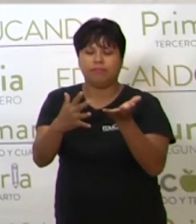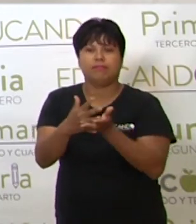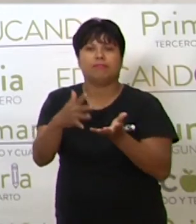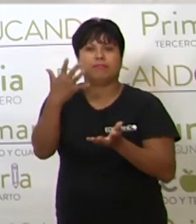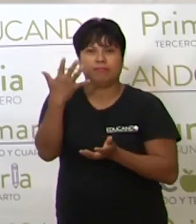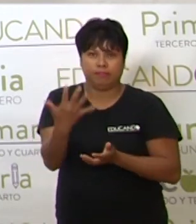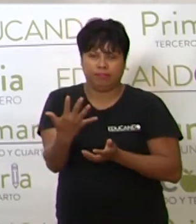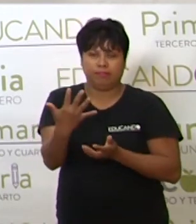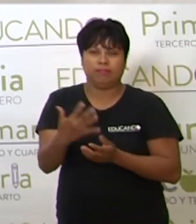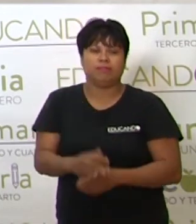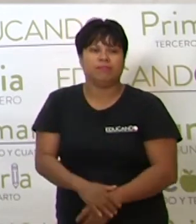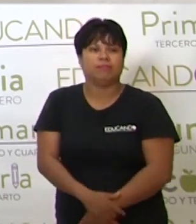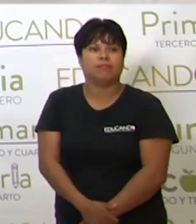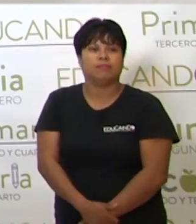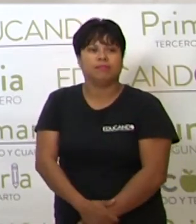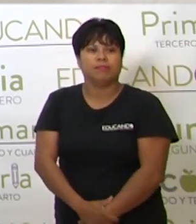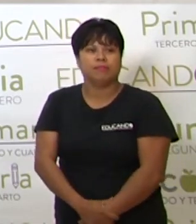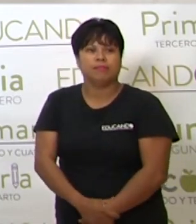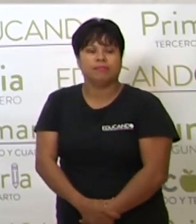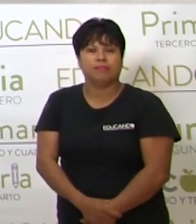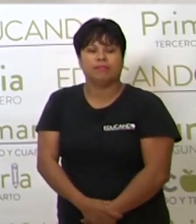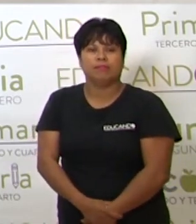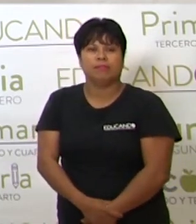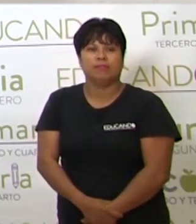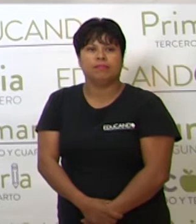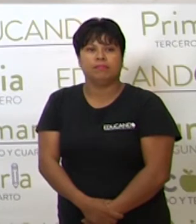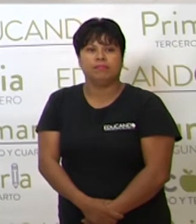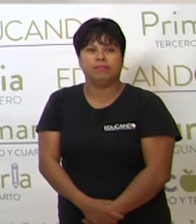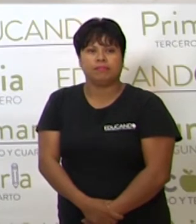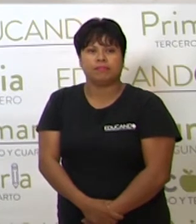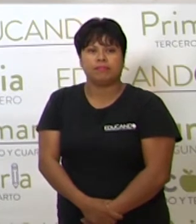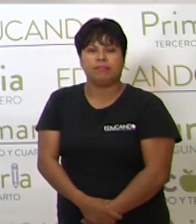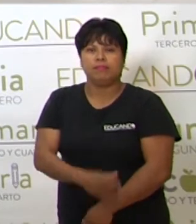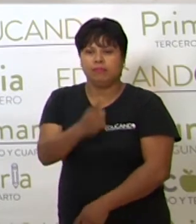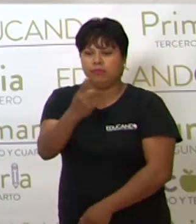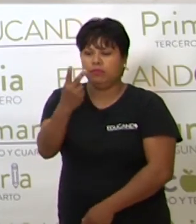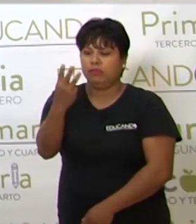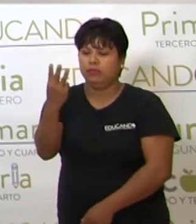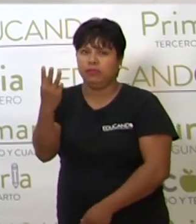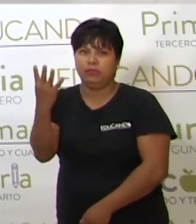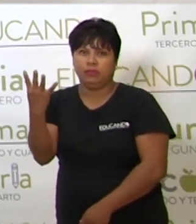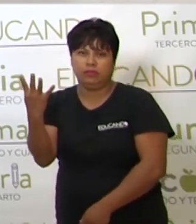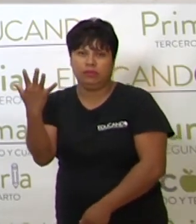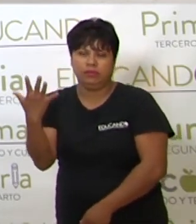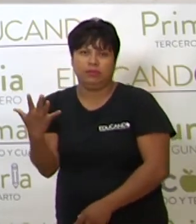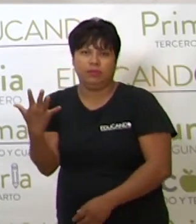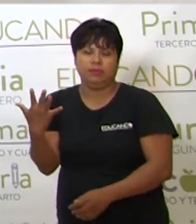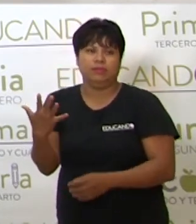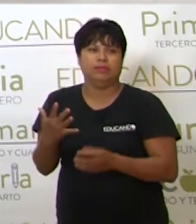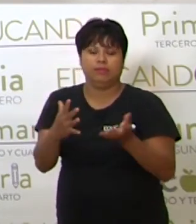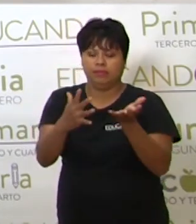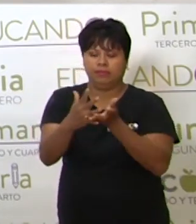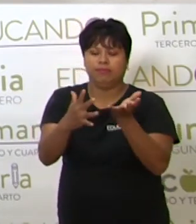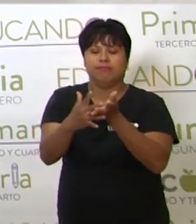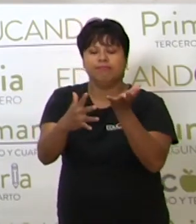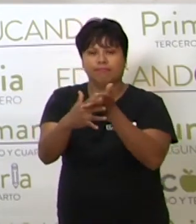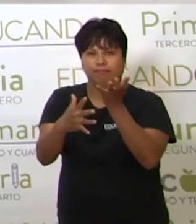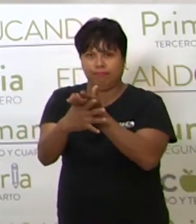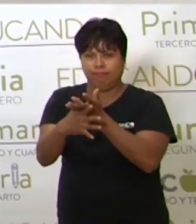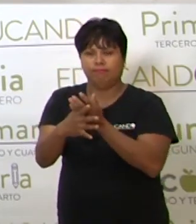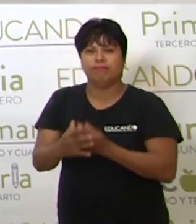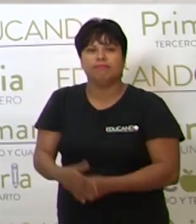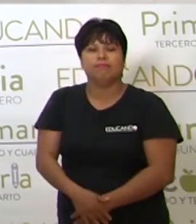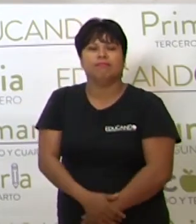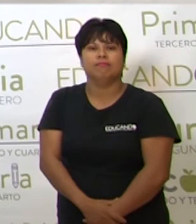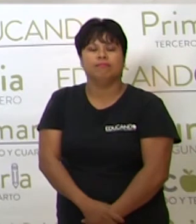20 4 34 le tocaría 4 a 4 1 2 3